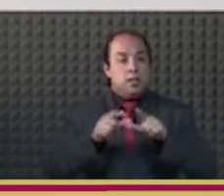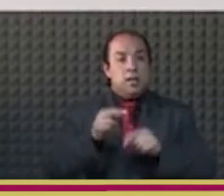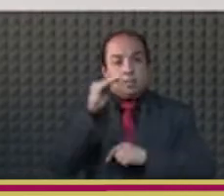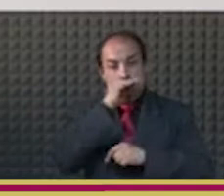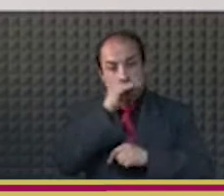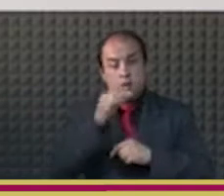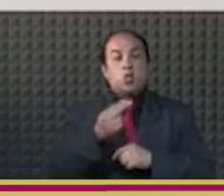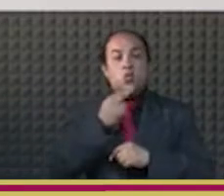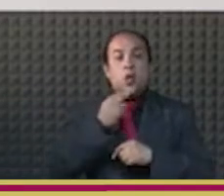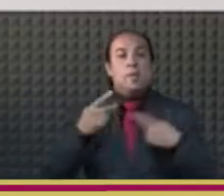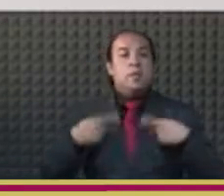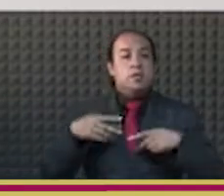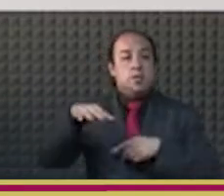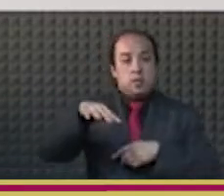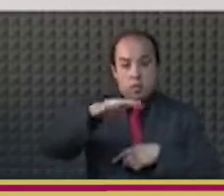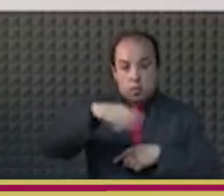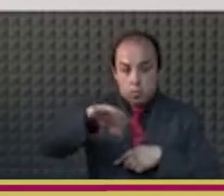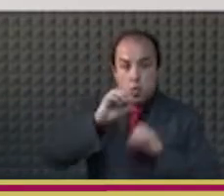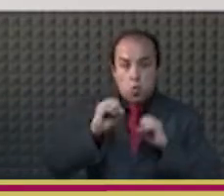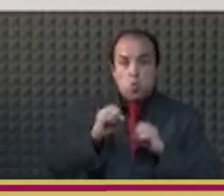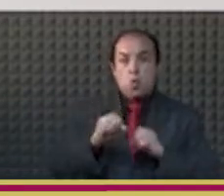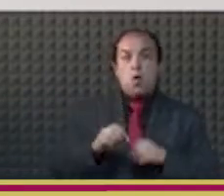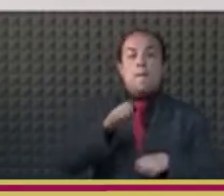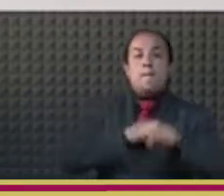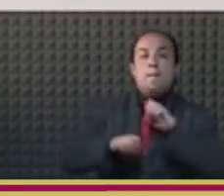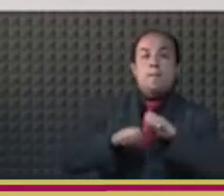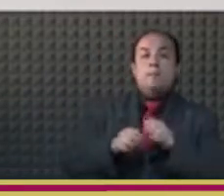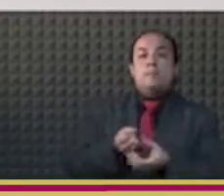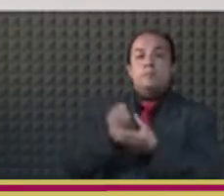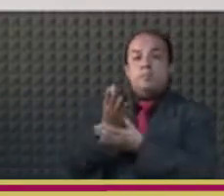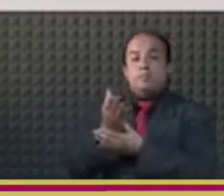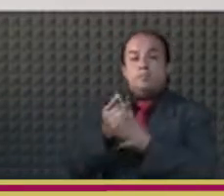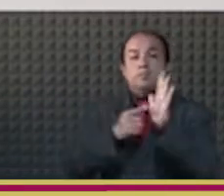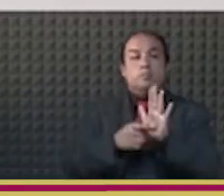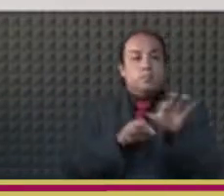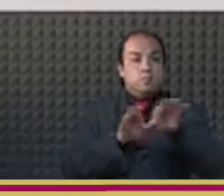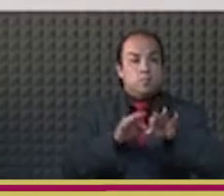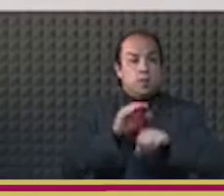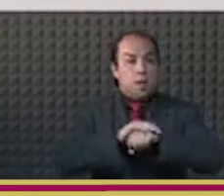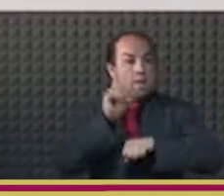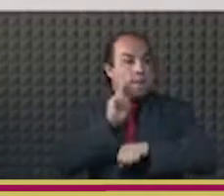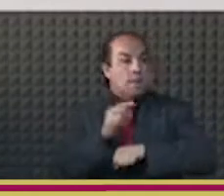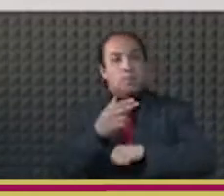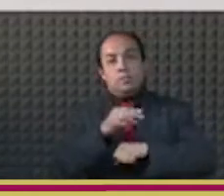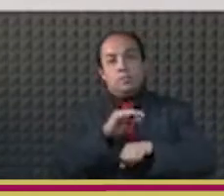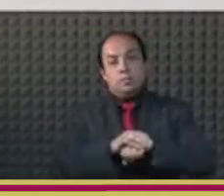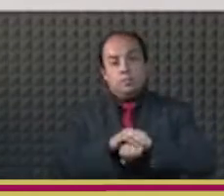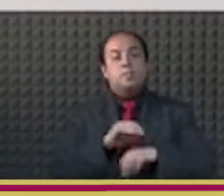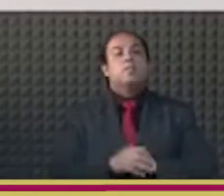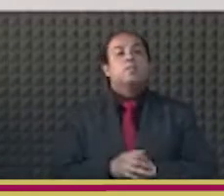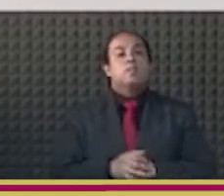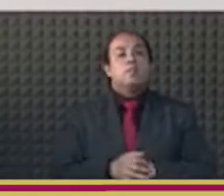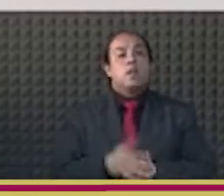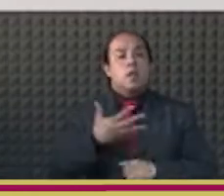quienes buscan como para quienes ofertan un empleo. Amigas y amigos, sin duda tenemos un gran reto por